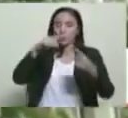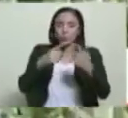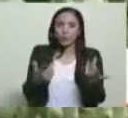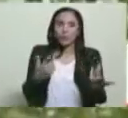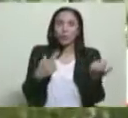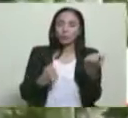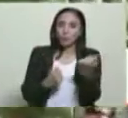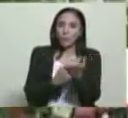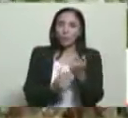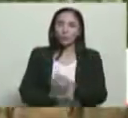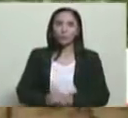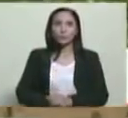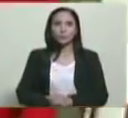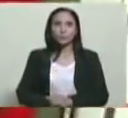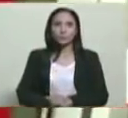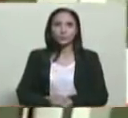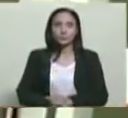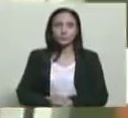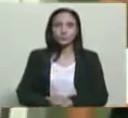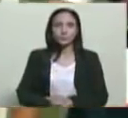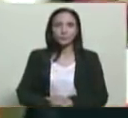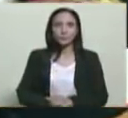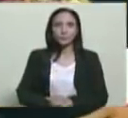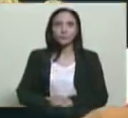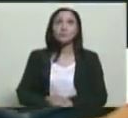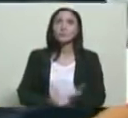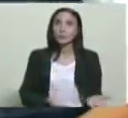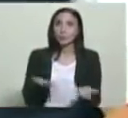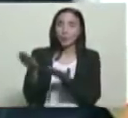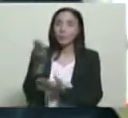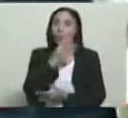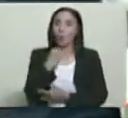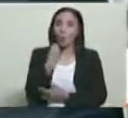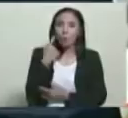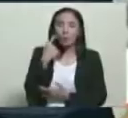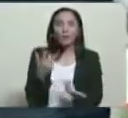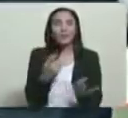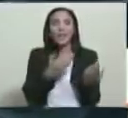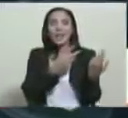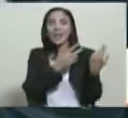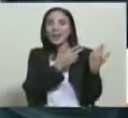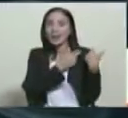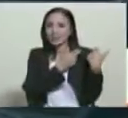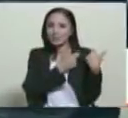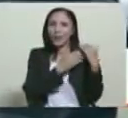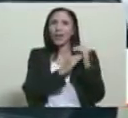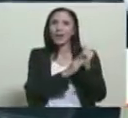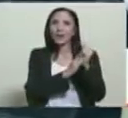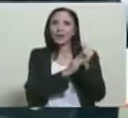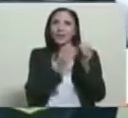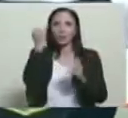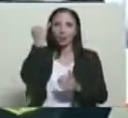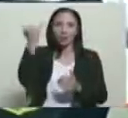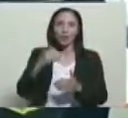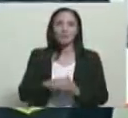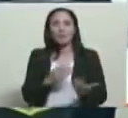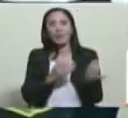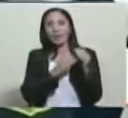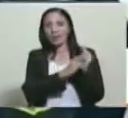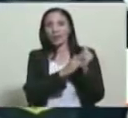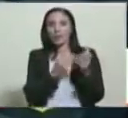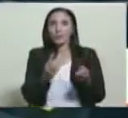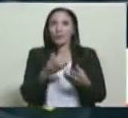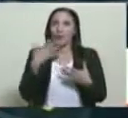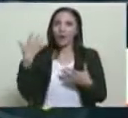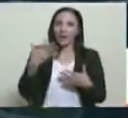local productivo. Aquí está Jan Frank, un joven presidente que es el vocero de este pequeño emprendimiento y que hoy, bueno, se siente